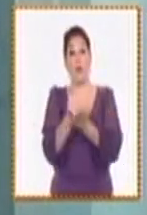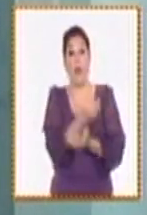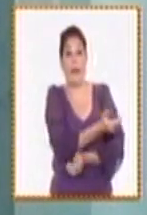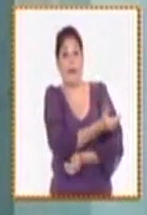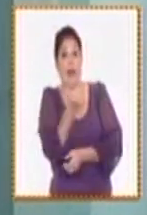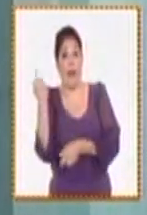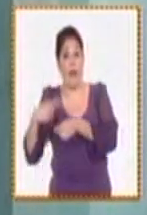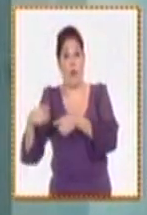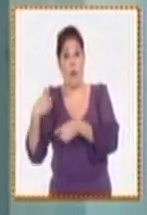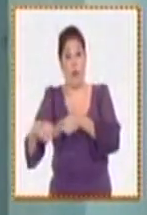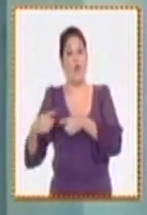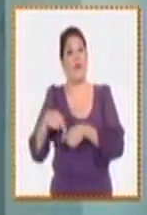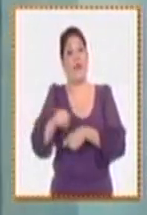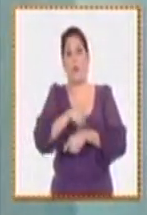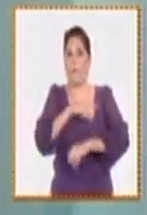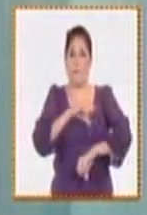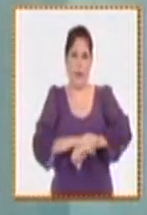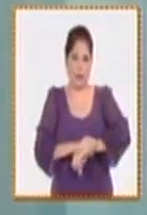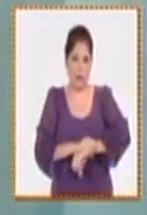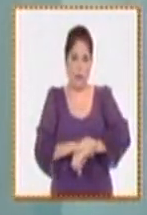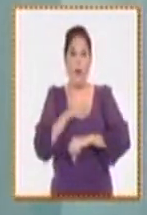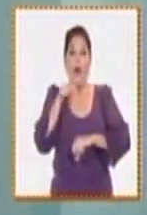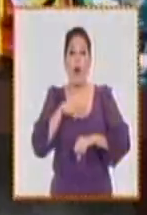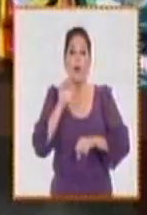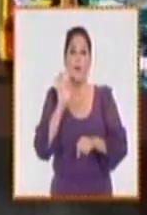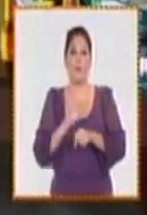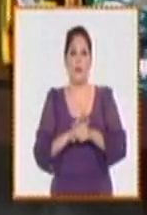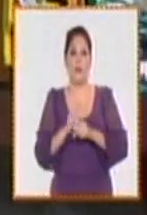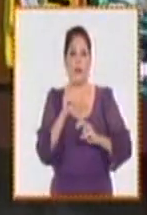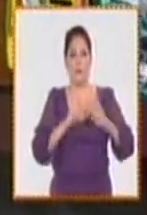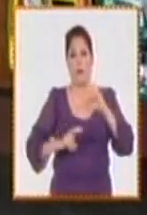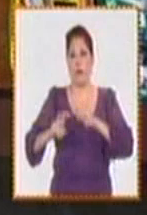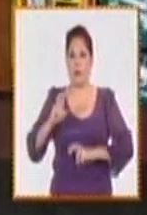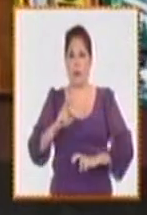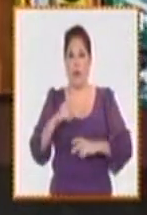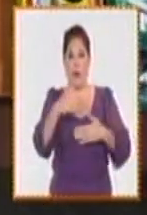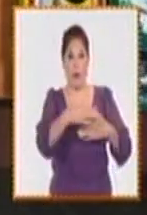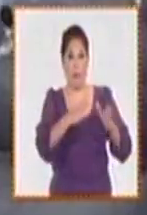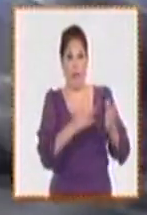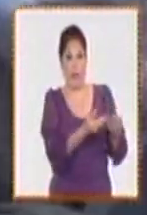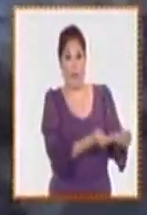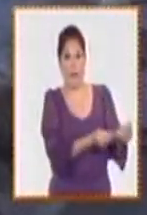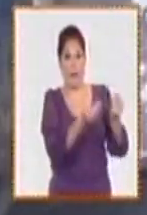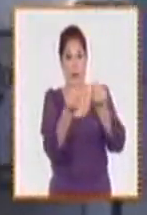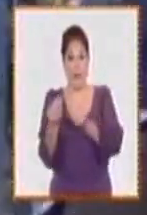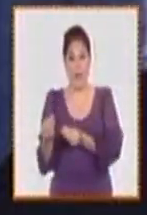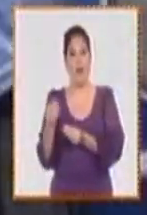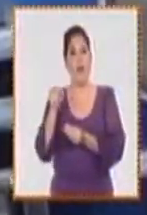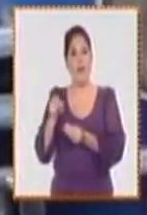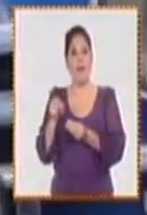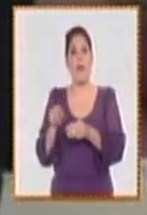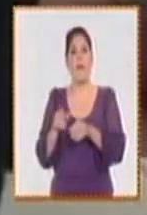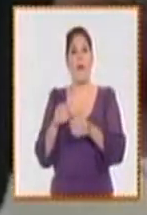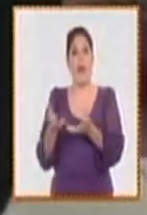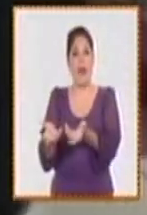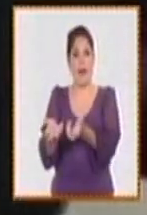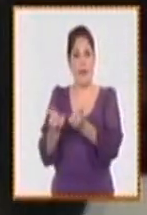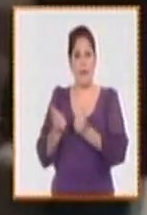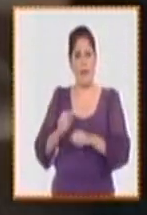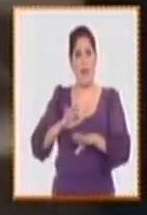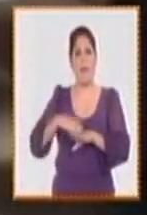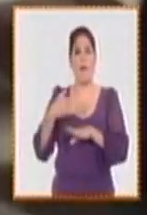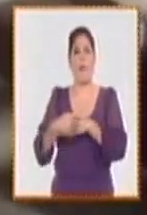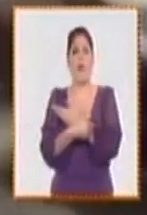nacional, los cuales fueron detenidos y están instruidos en el proceso. La paquetería enviada debía ser recepcionada y